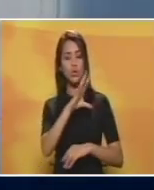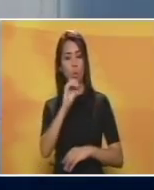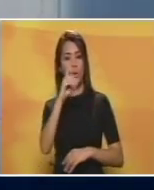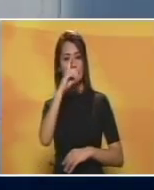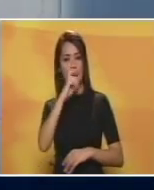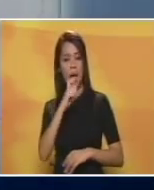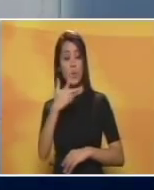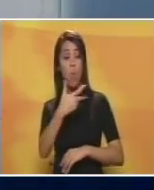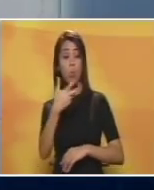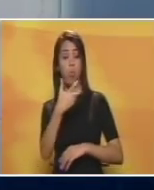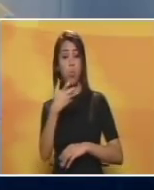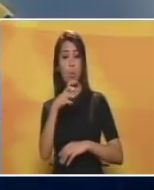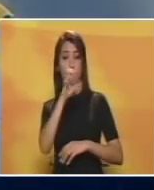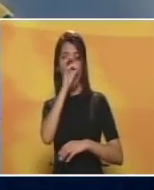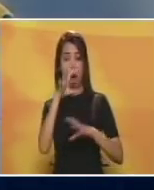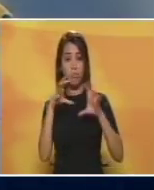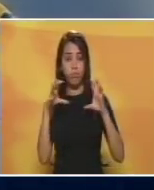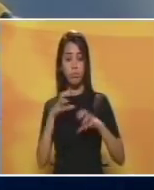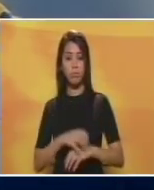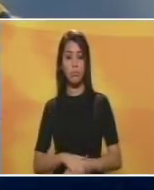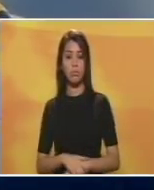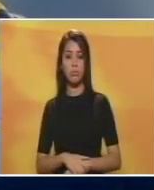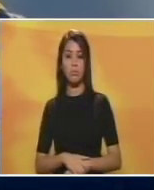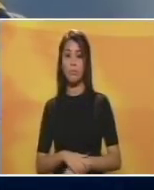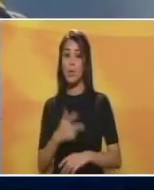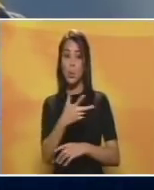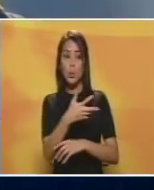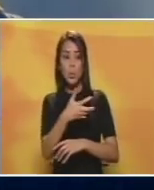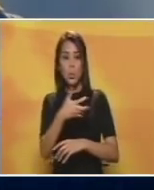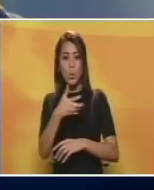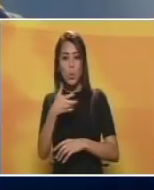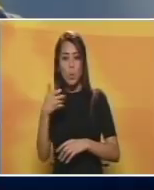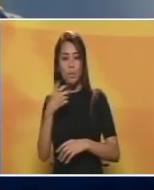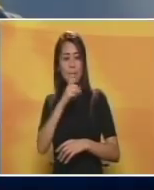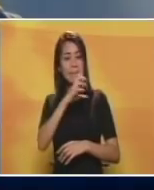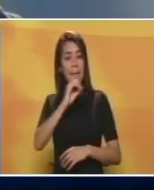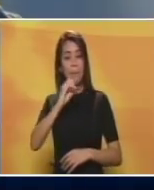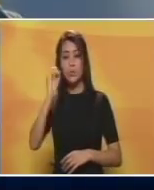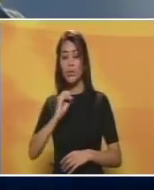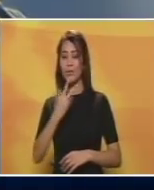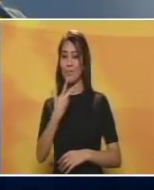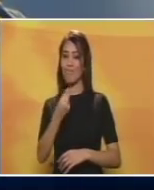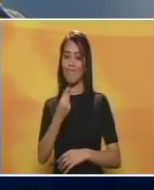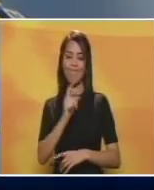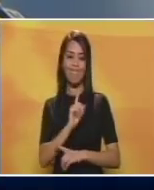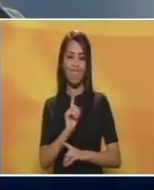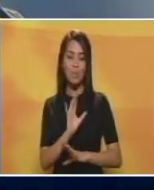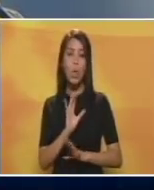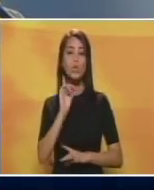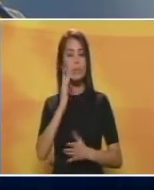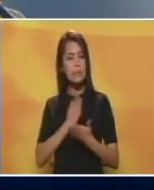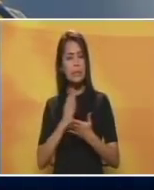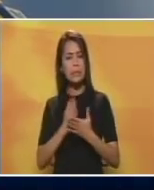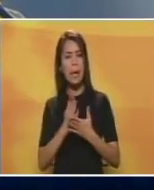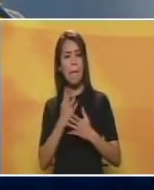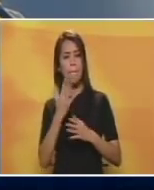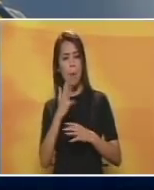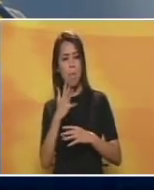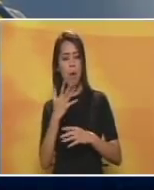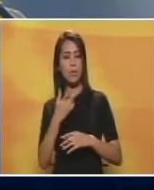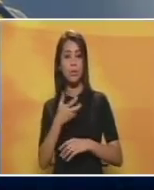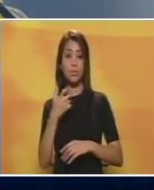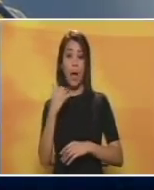tienen colocados biopolímeros. Eso no se puede retirar el 100%, siempre va a quedar un material allí.